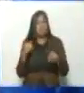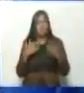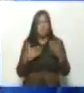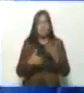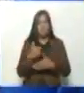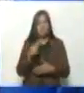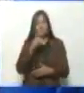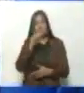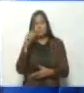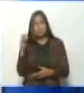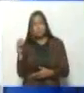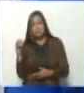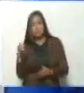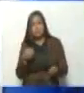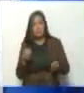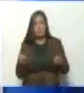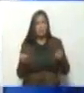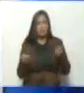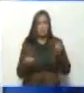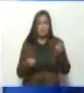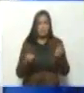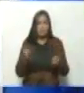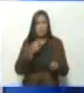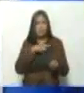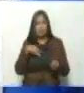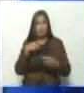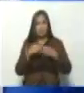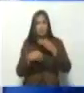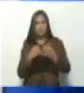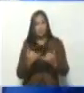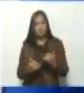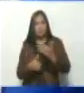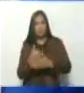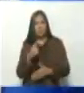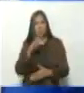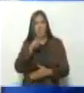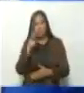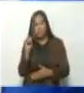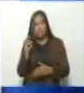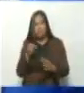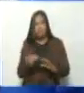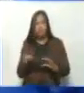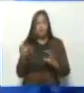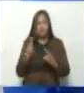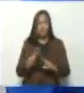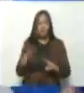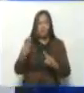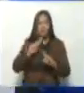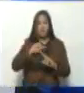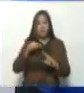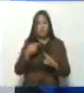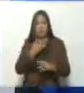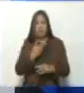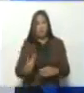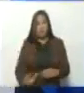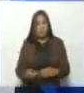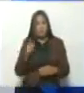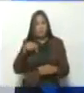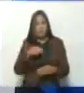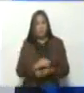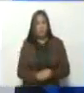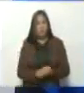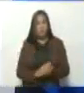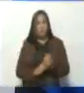poco más de 100 unidades que venimos realizando más de 40 unidades de Supra Caracas. El año pasado el presidente, el